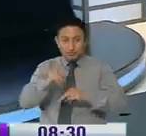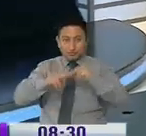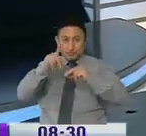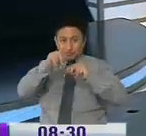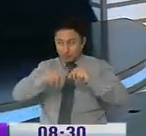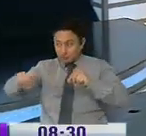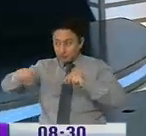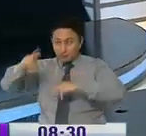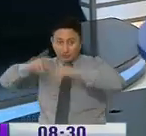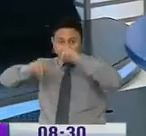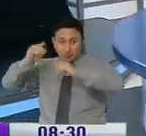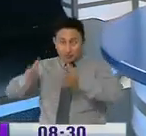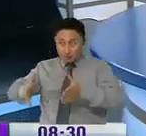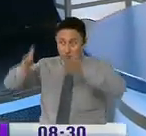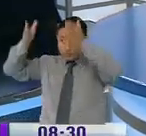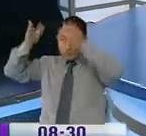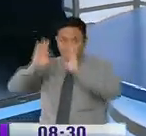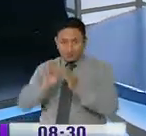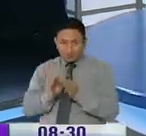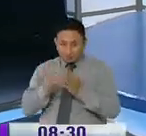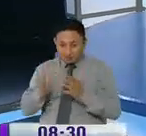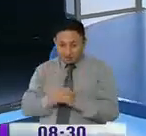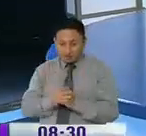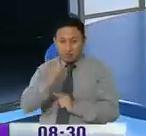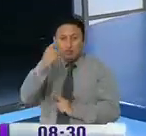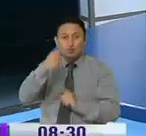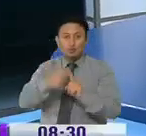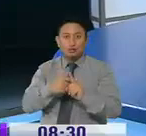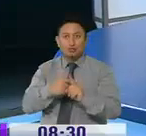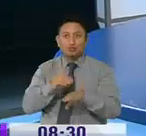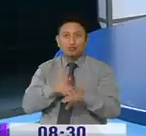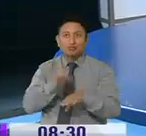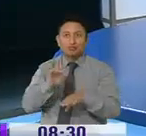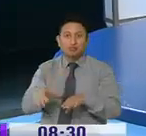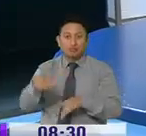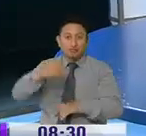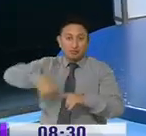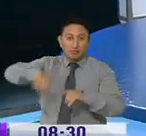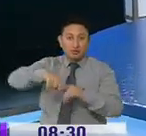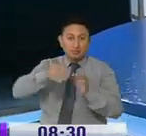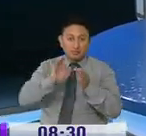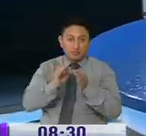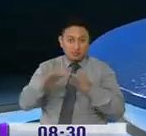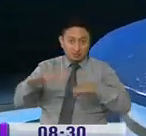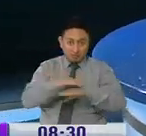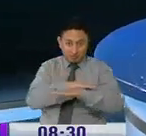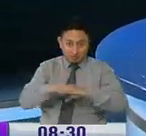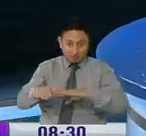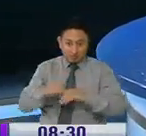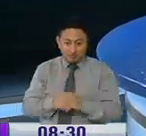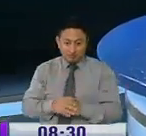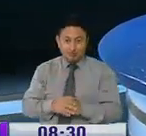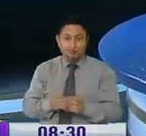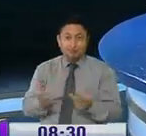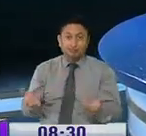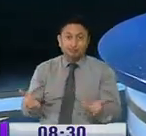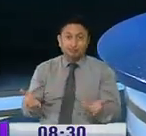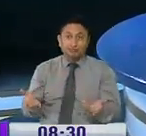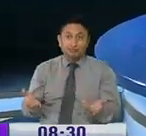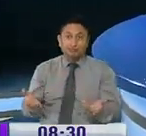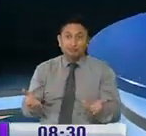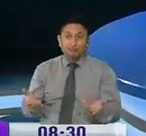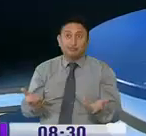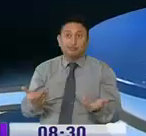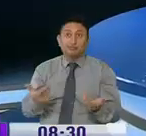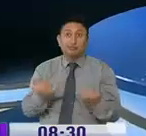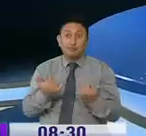que estaban haciendo un edificio ahí. Y hace un mes dijeron que iban a volver a hacer, obviamente, a pavimentar, pero no, y está un hueco